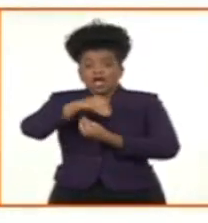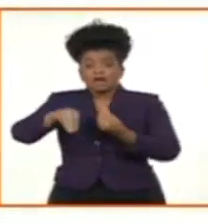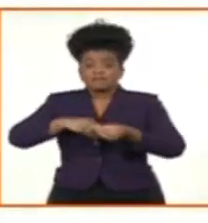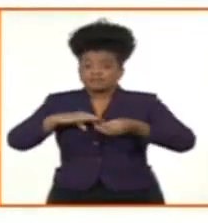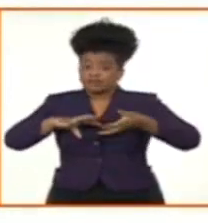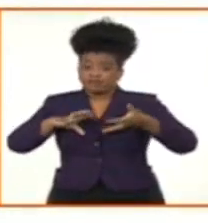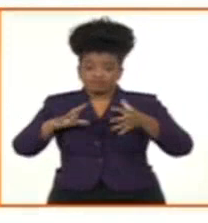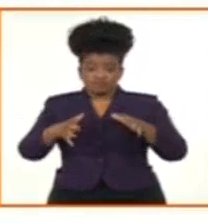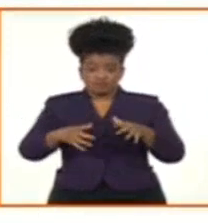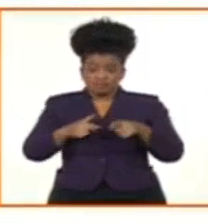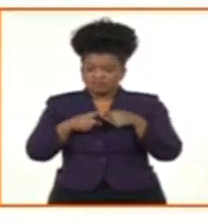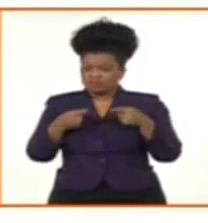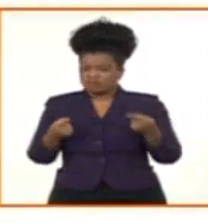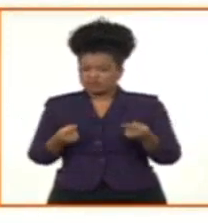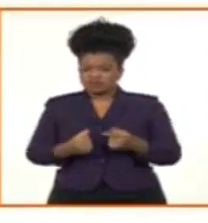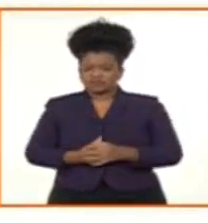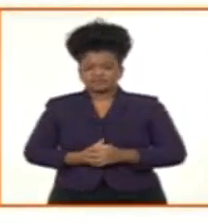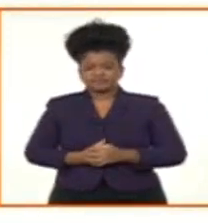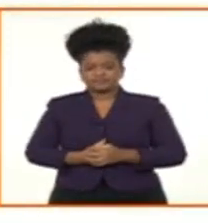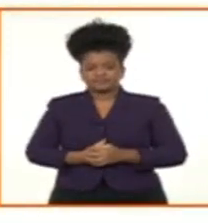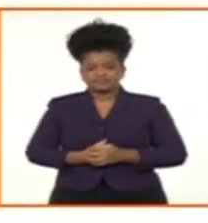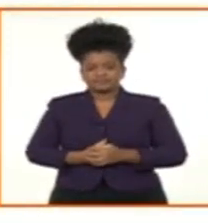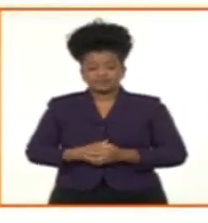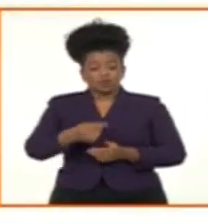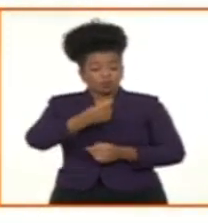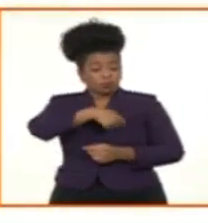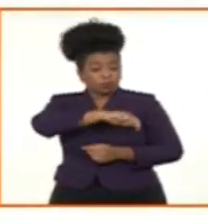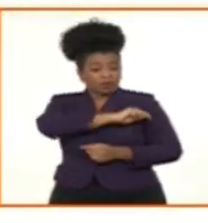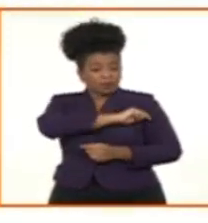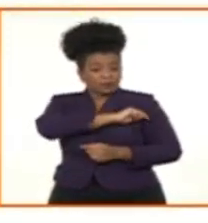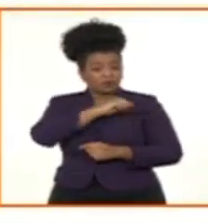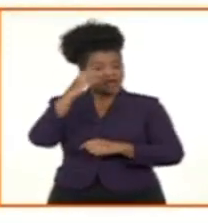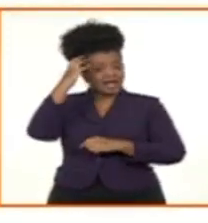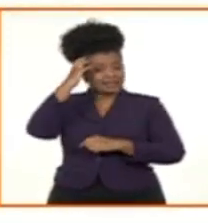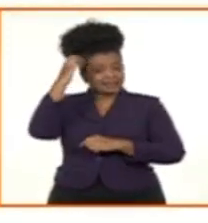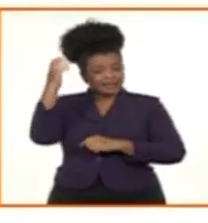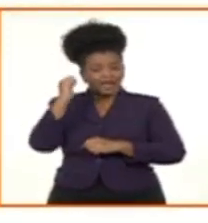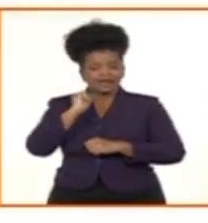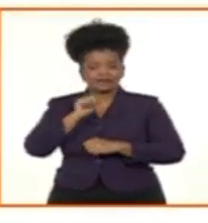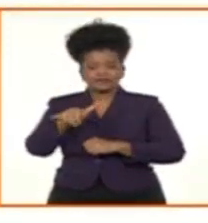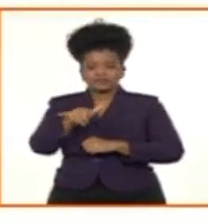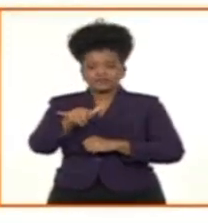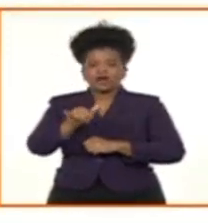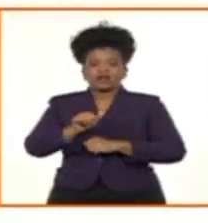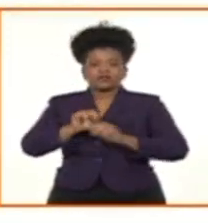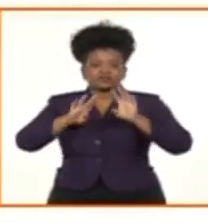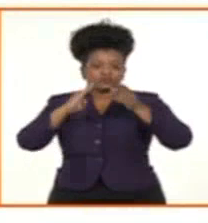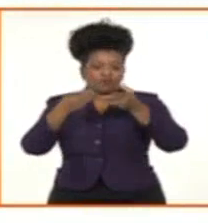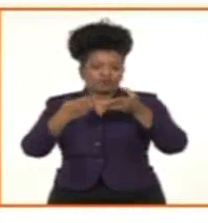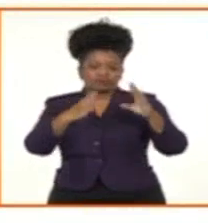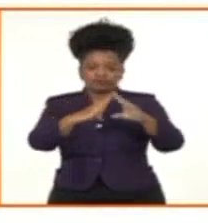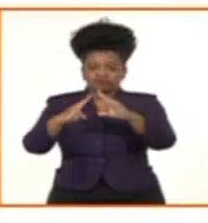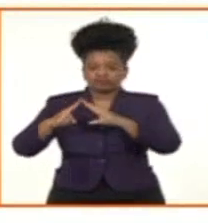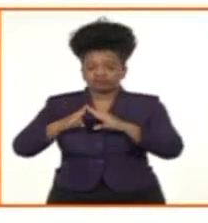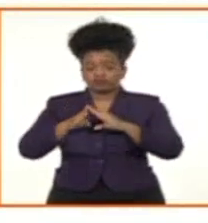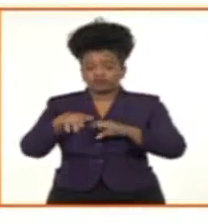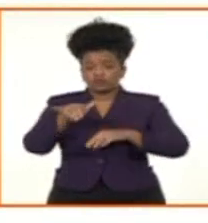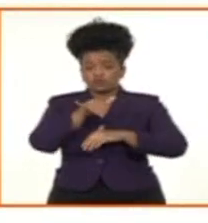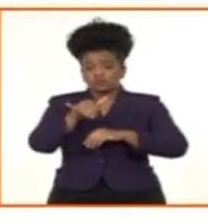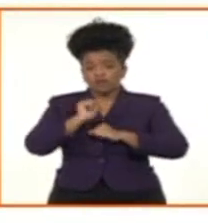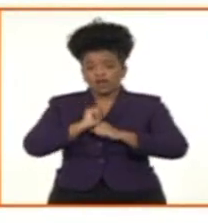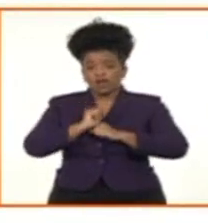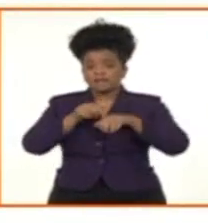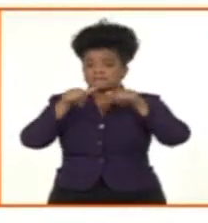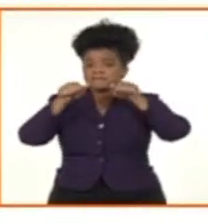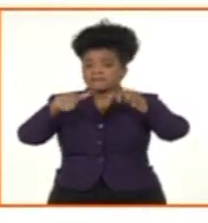sector público estatal al sector residencial de mayor consumo, sino que también escenarios como los parques wifi, que